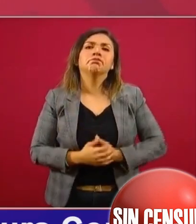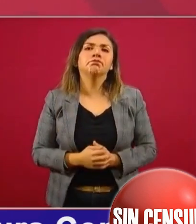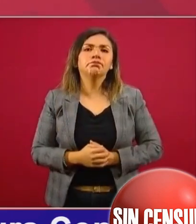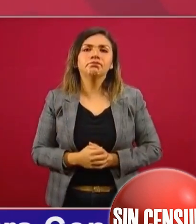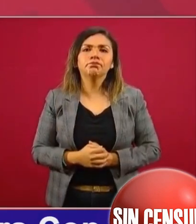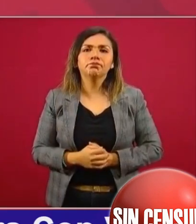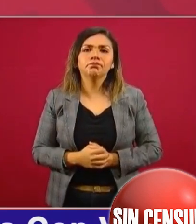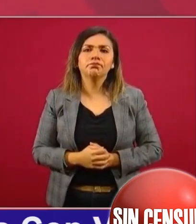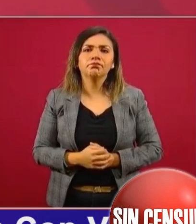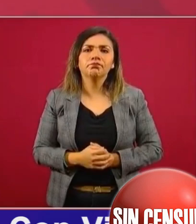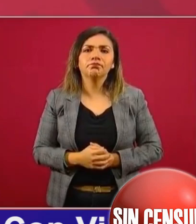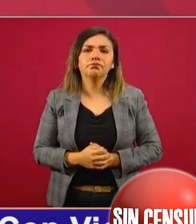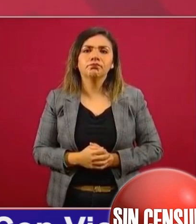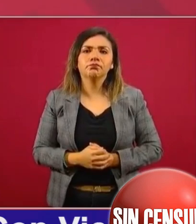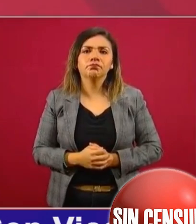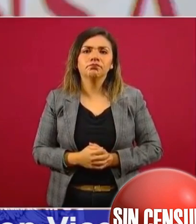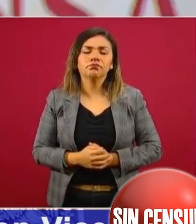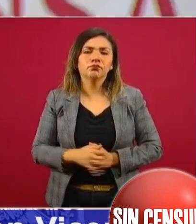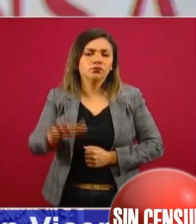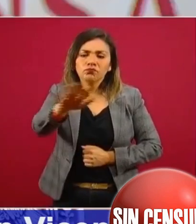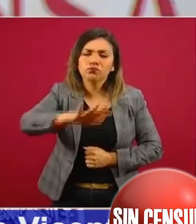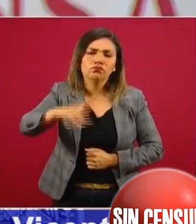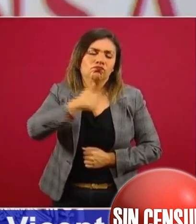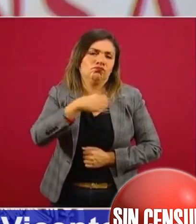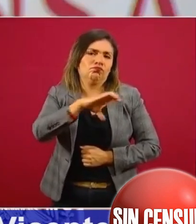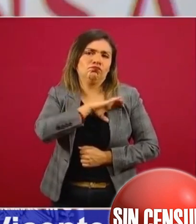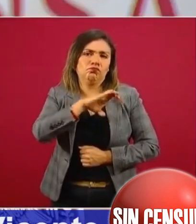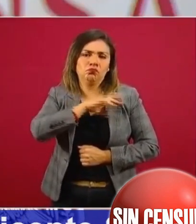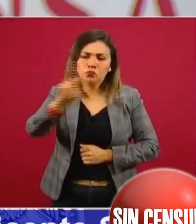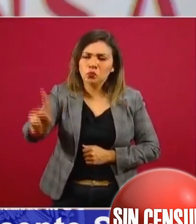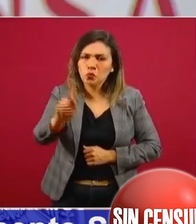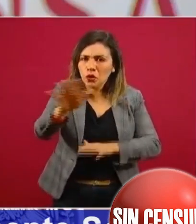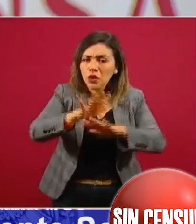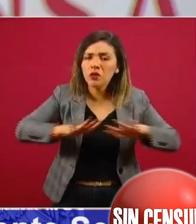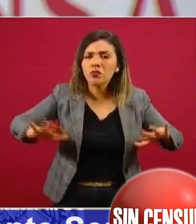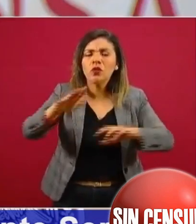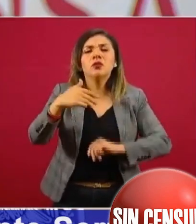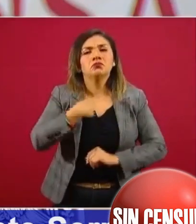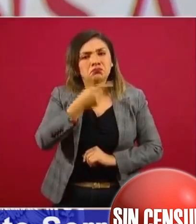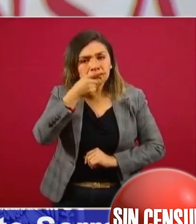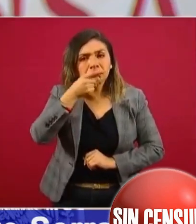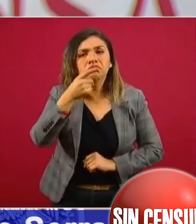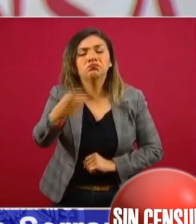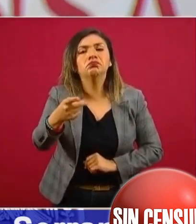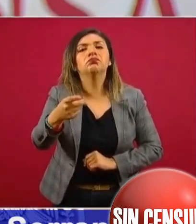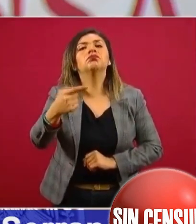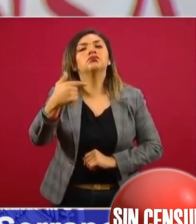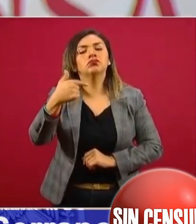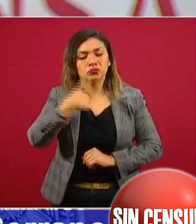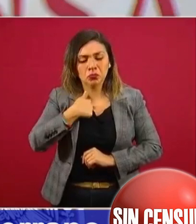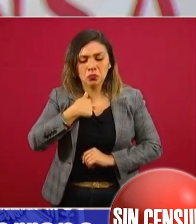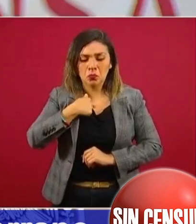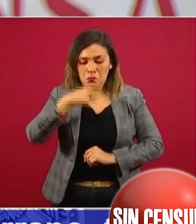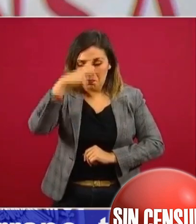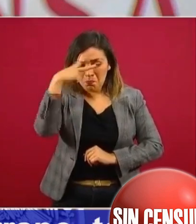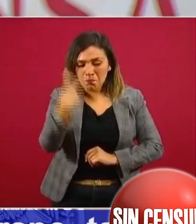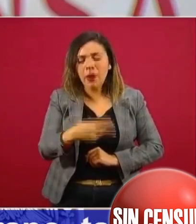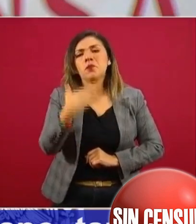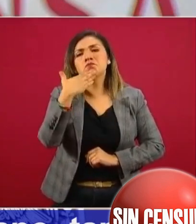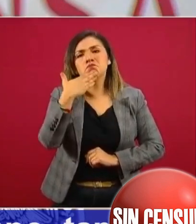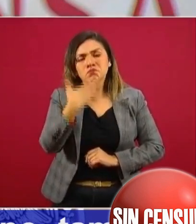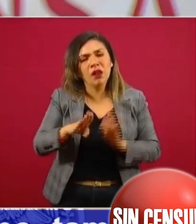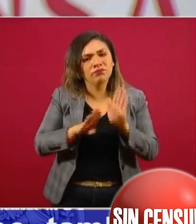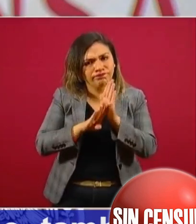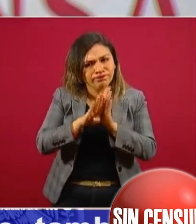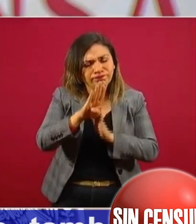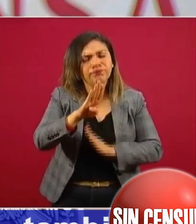a nuestro querido pueblo? De que nosotros vamos a salir adelante, que tengamos